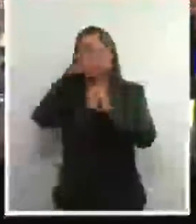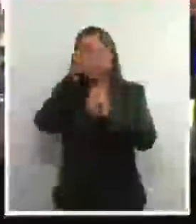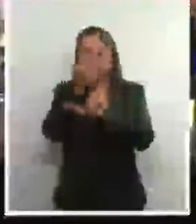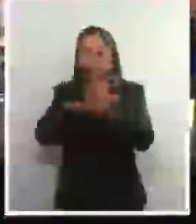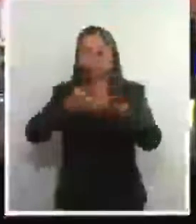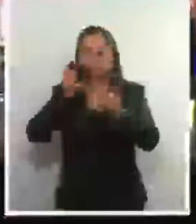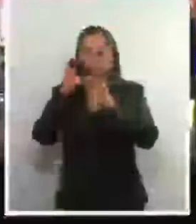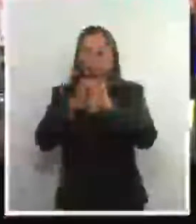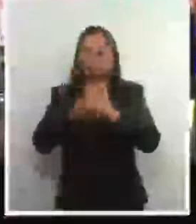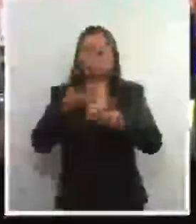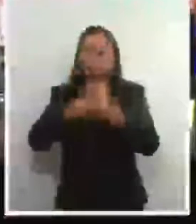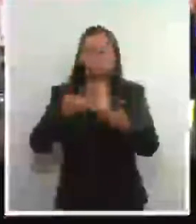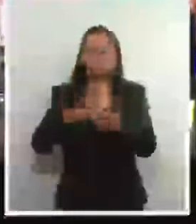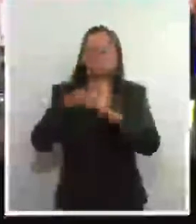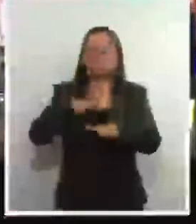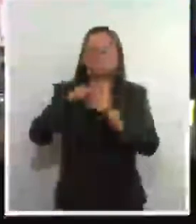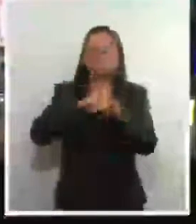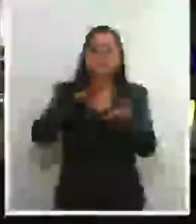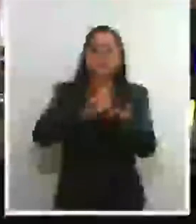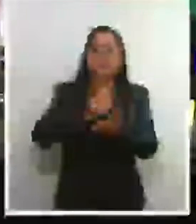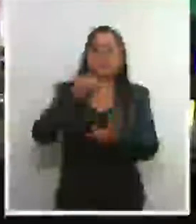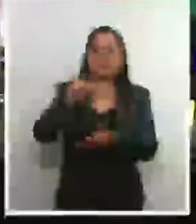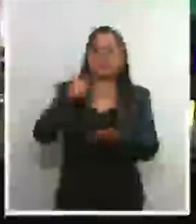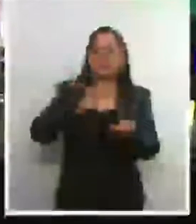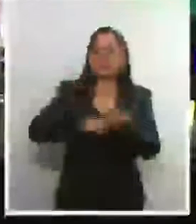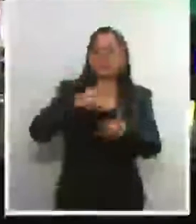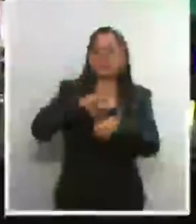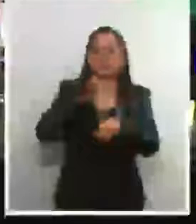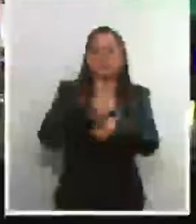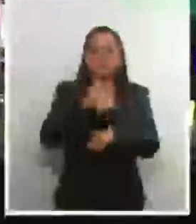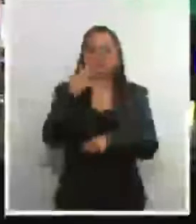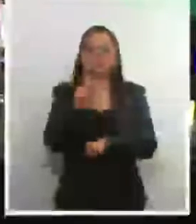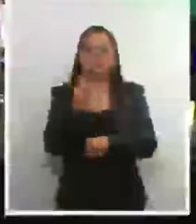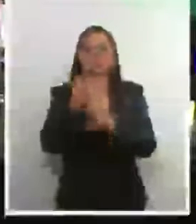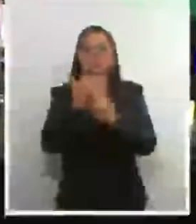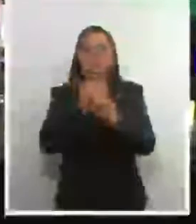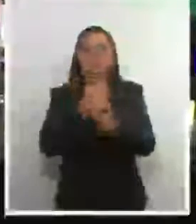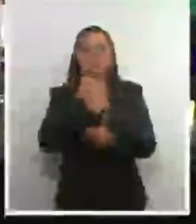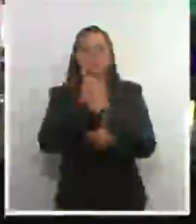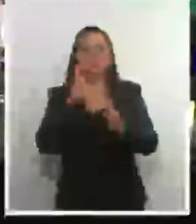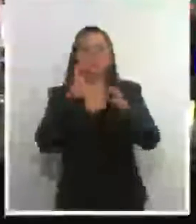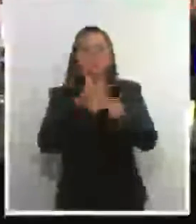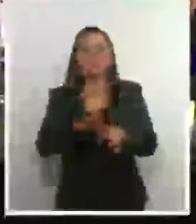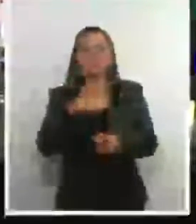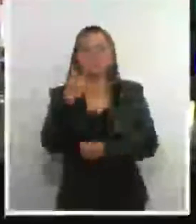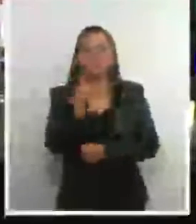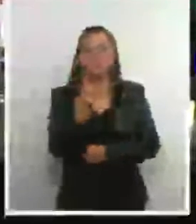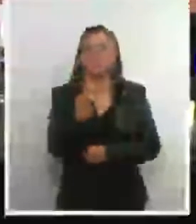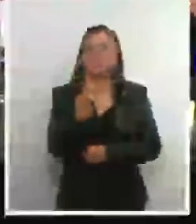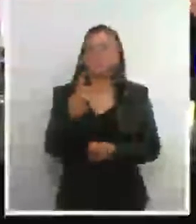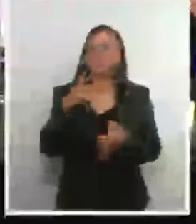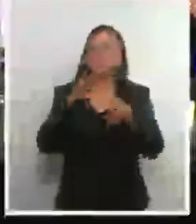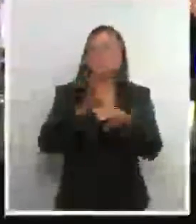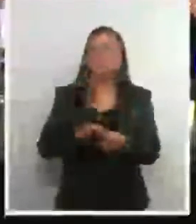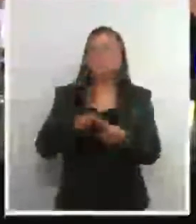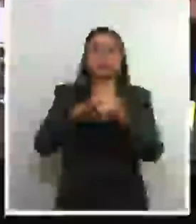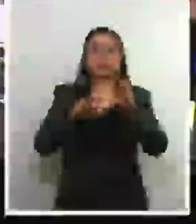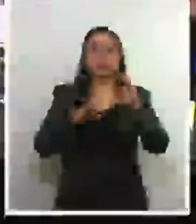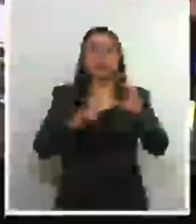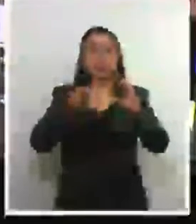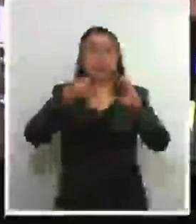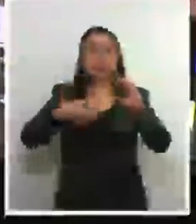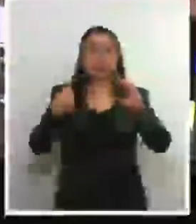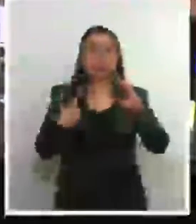la Comisión al apartado A, numeral 1, al apartado B, numeral 1 y al apartado